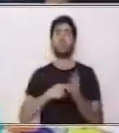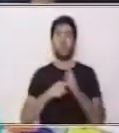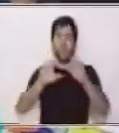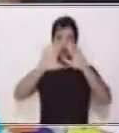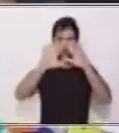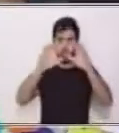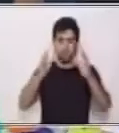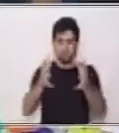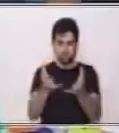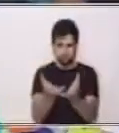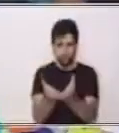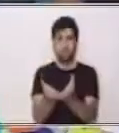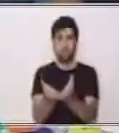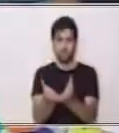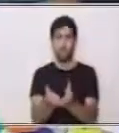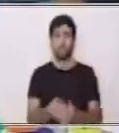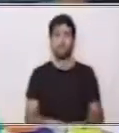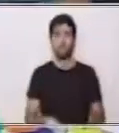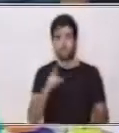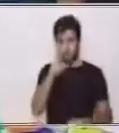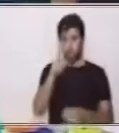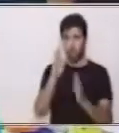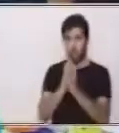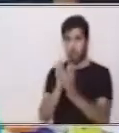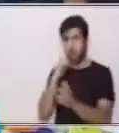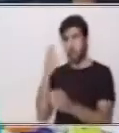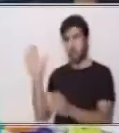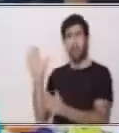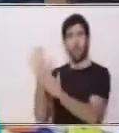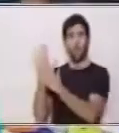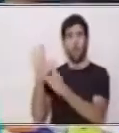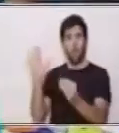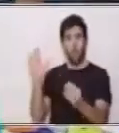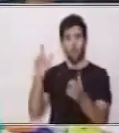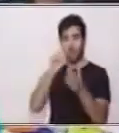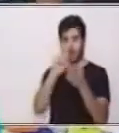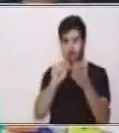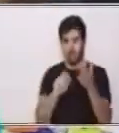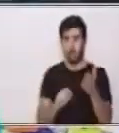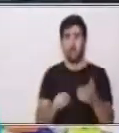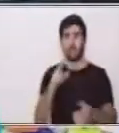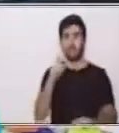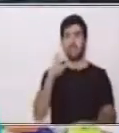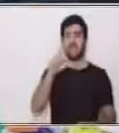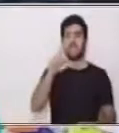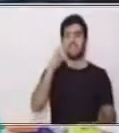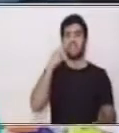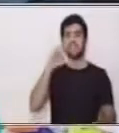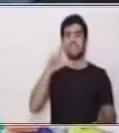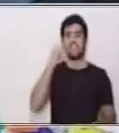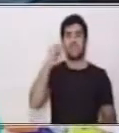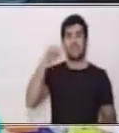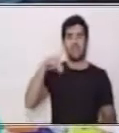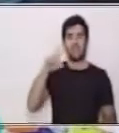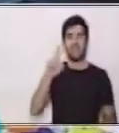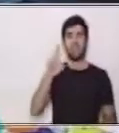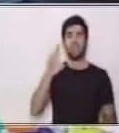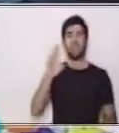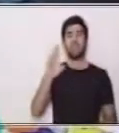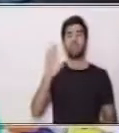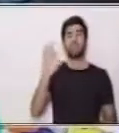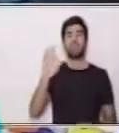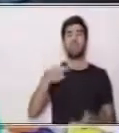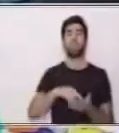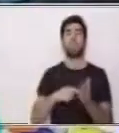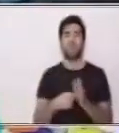la anotación correspondiente, cuerpos redondos. Observa que el cilindro tiene dos bases circulares. Muy bien,